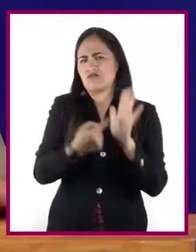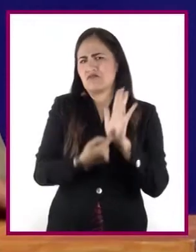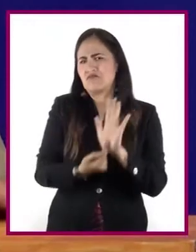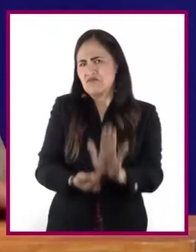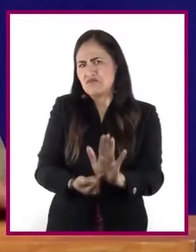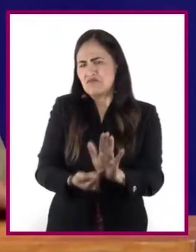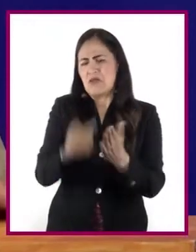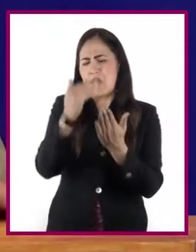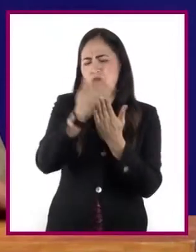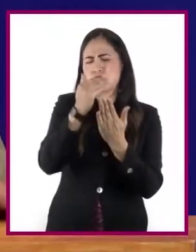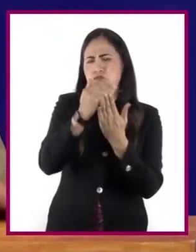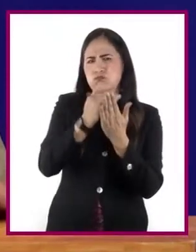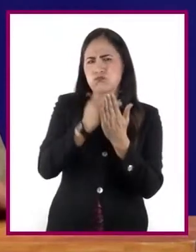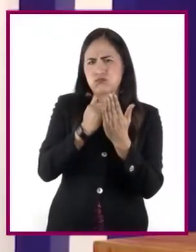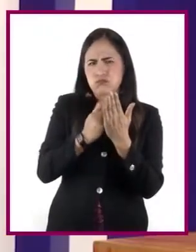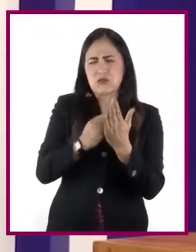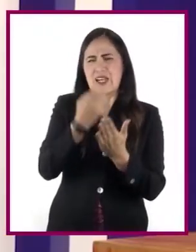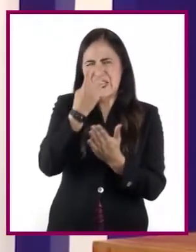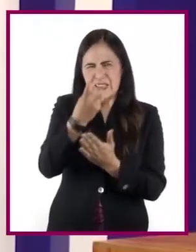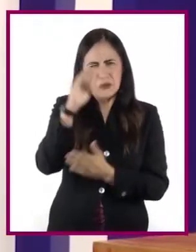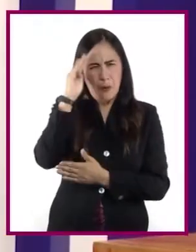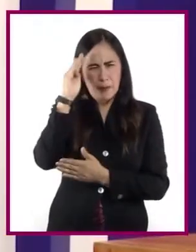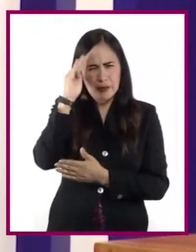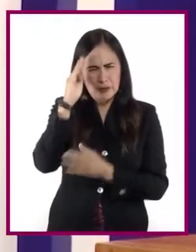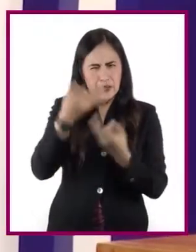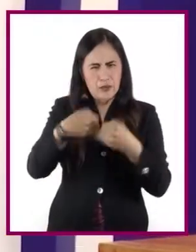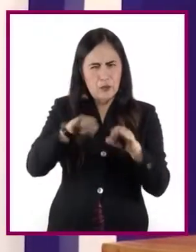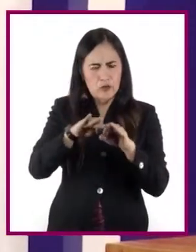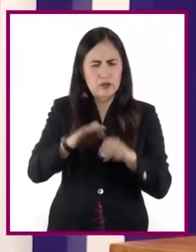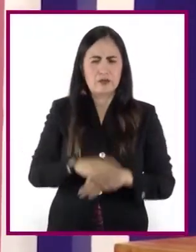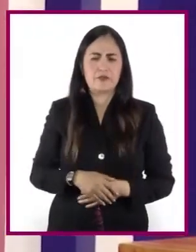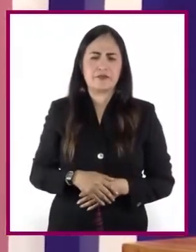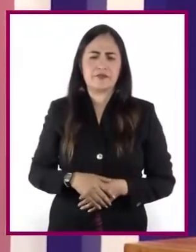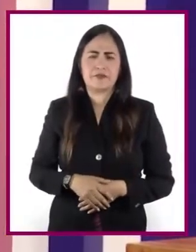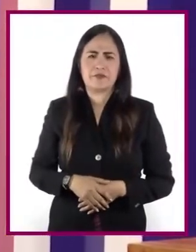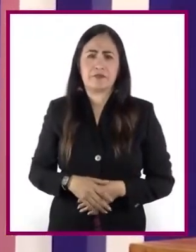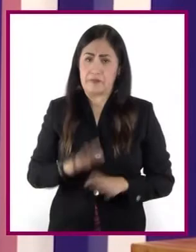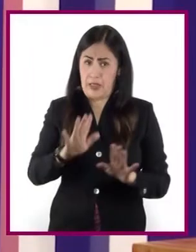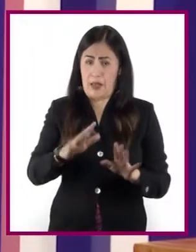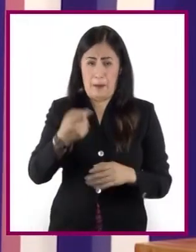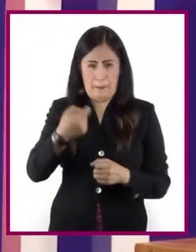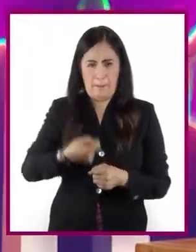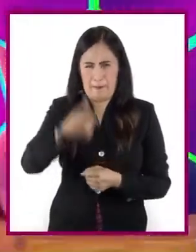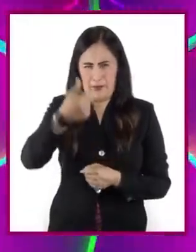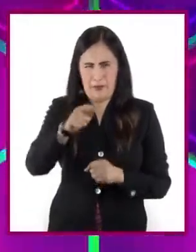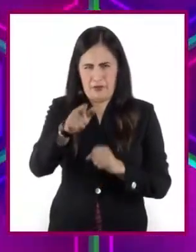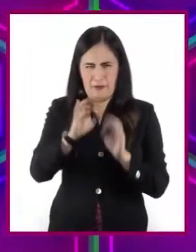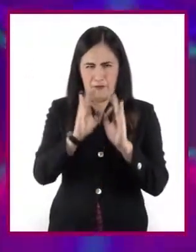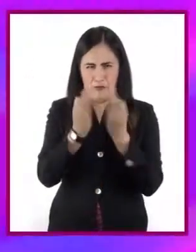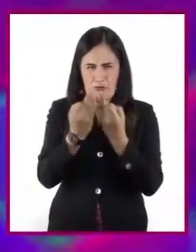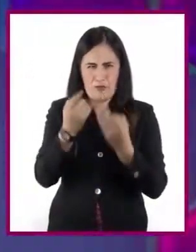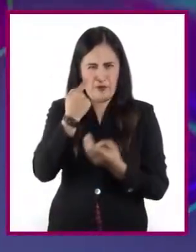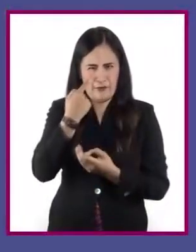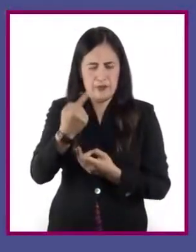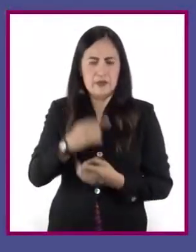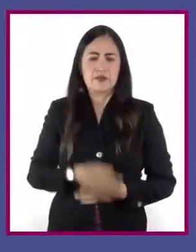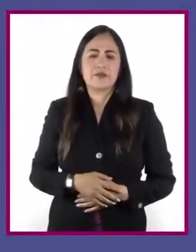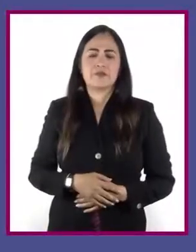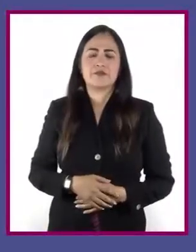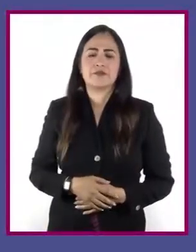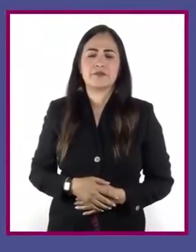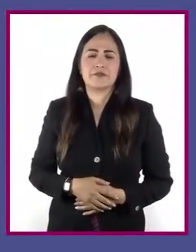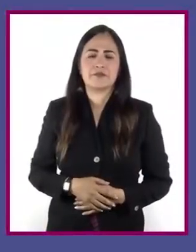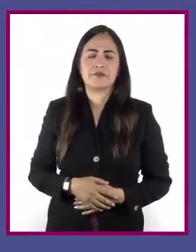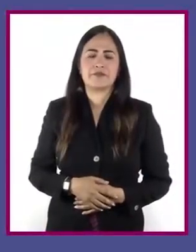o la estructuración que le vamos a dar. ¿Podemos ver este primer modelo, profesor? Claro, en primera